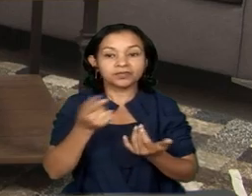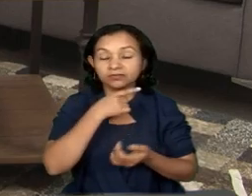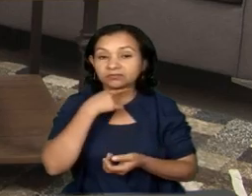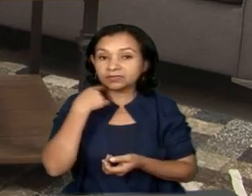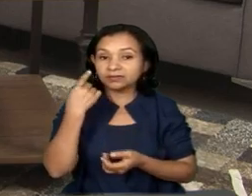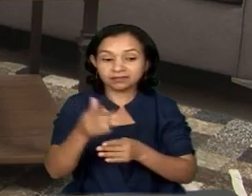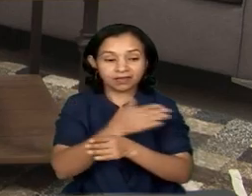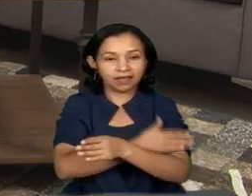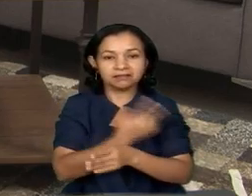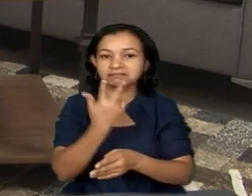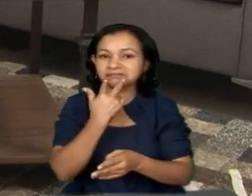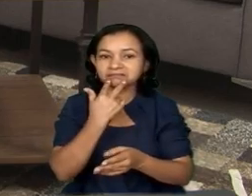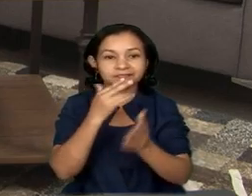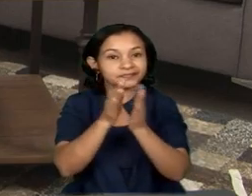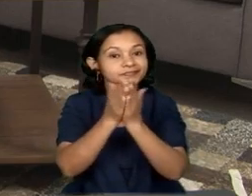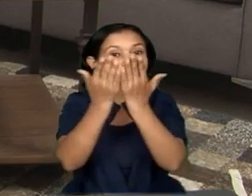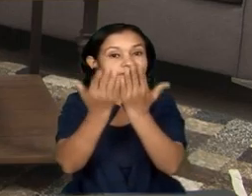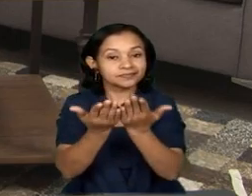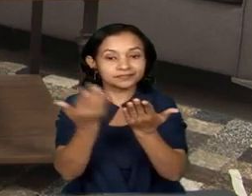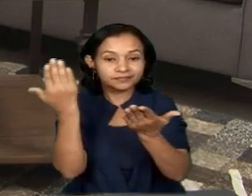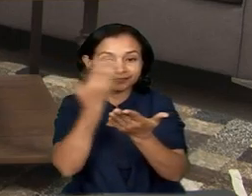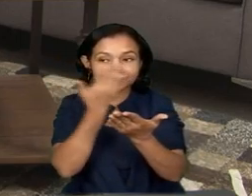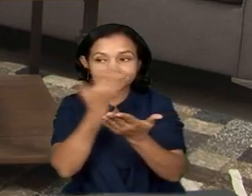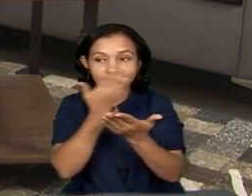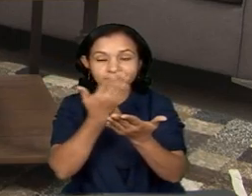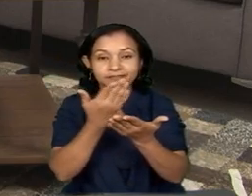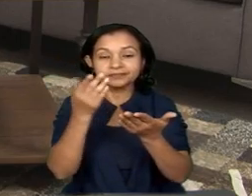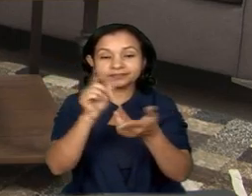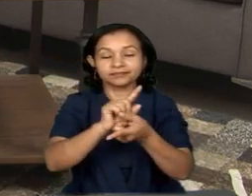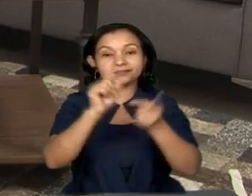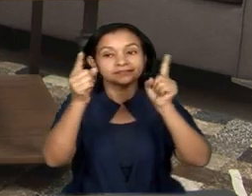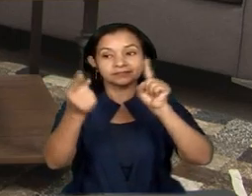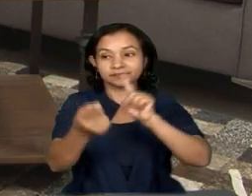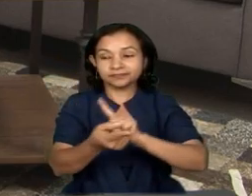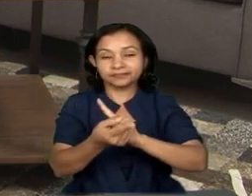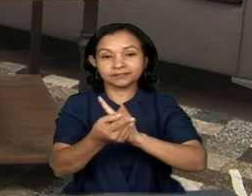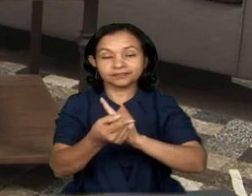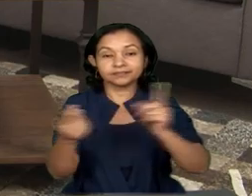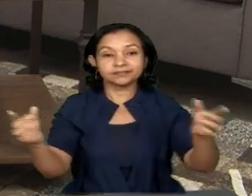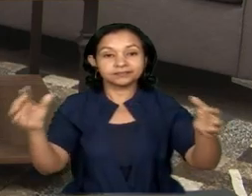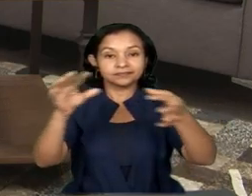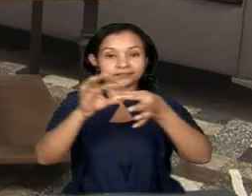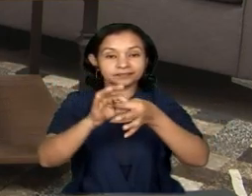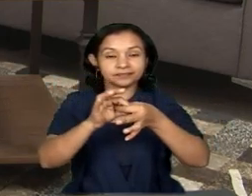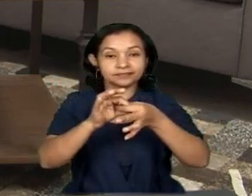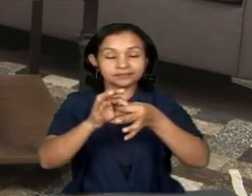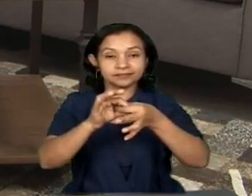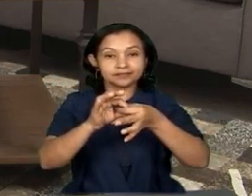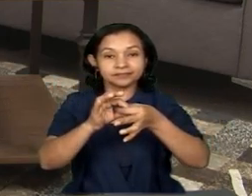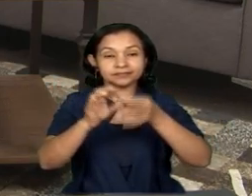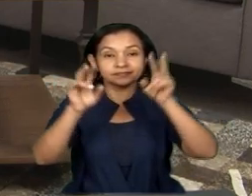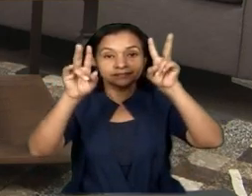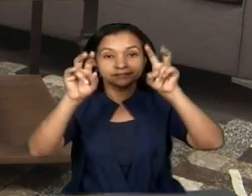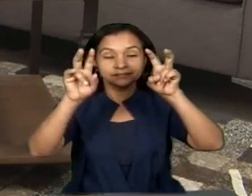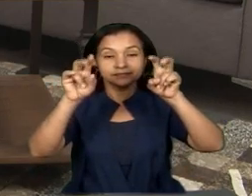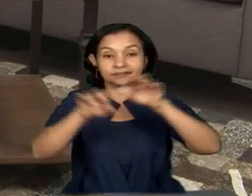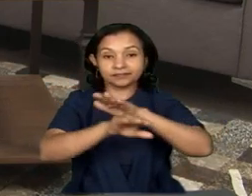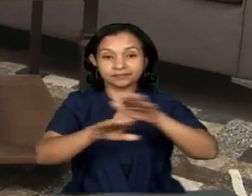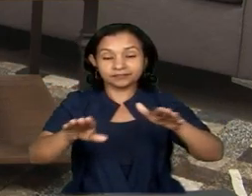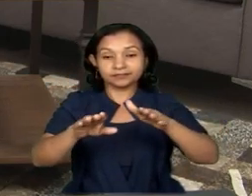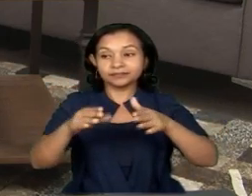había texto. Pues. Entonces, vamos a dar ese salto y es parte pues del tema de cierre y